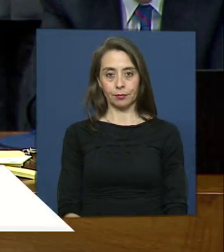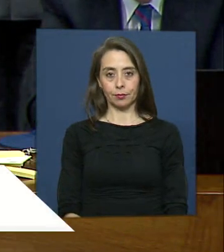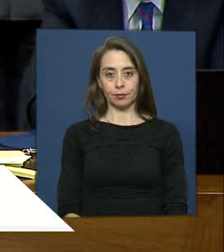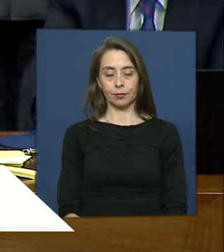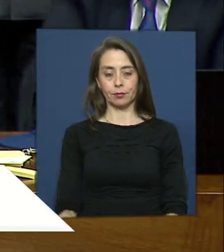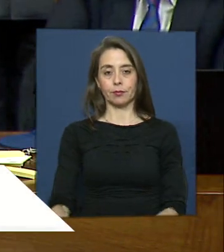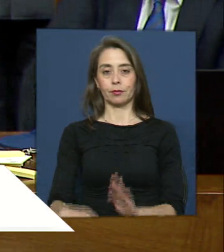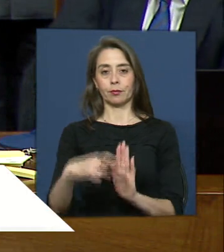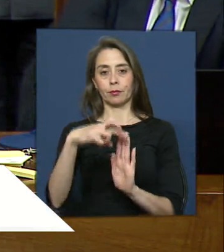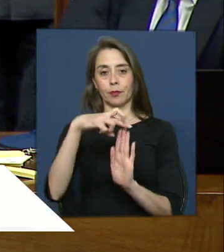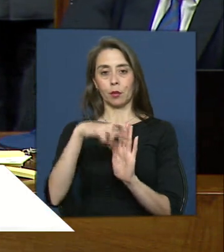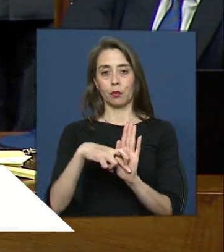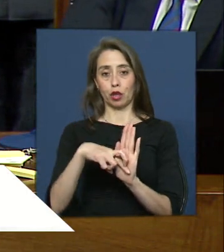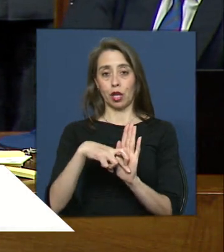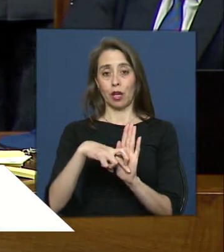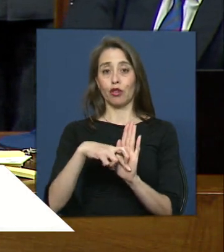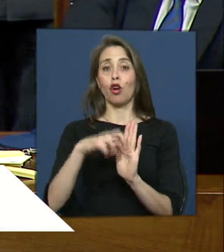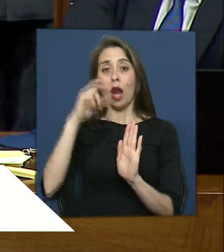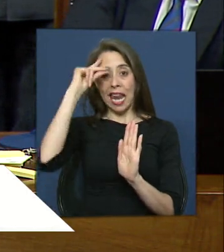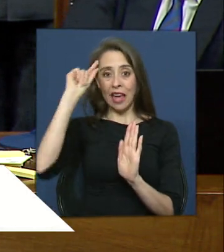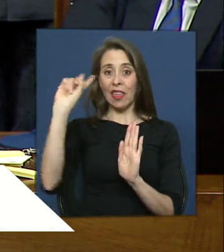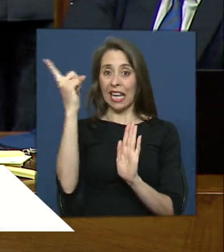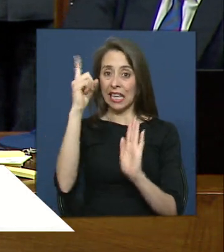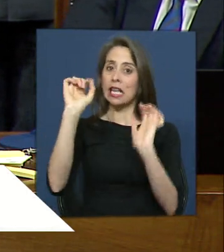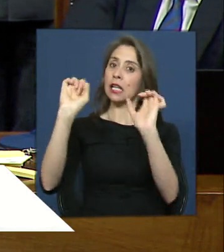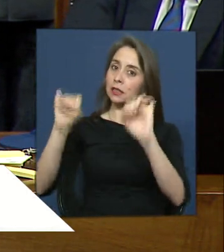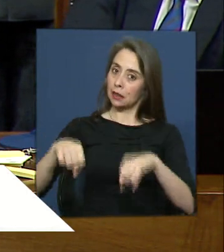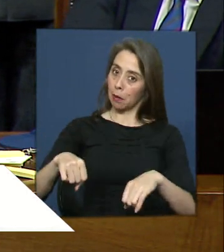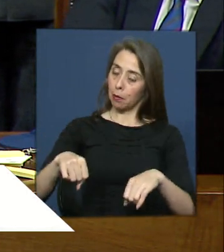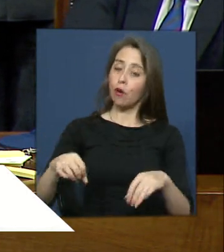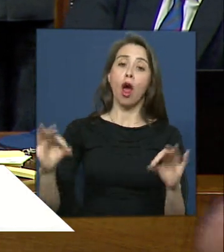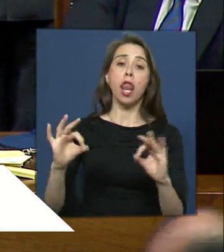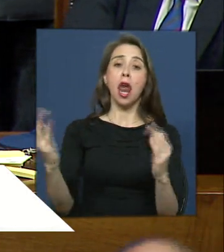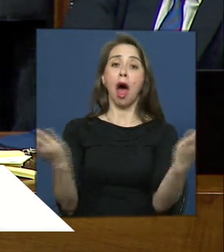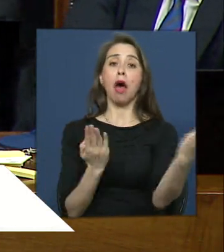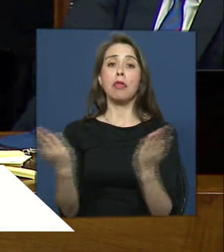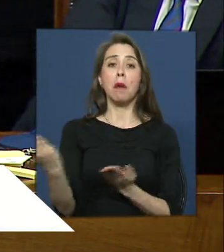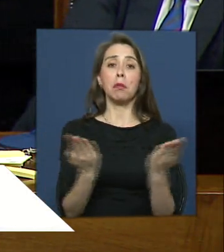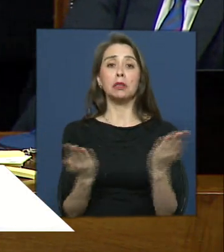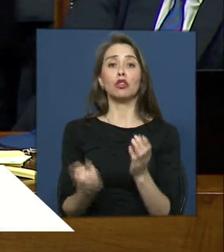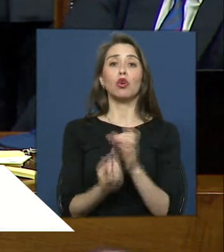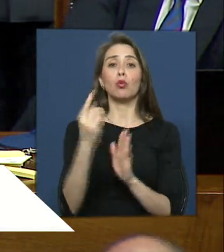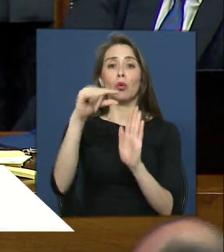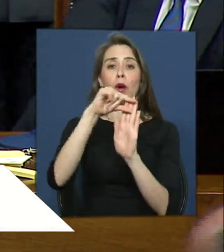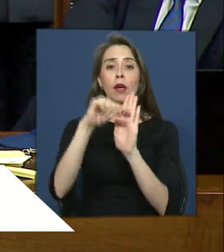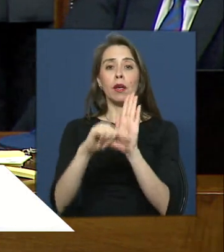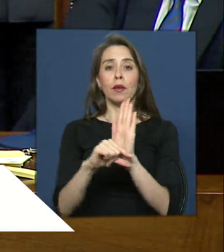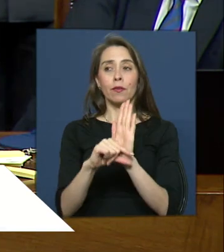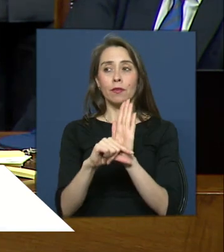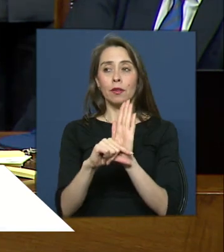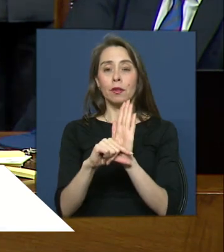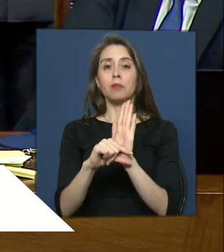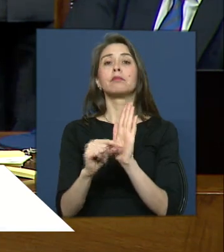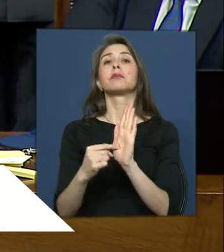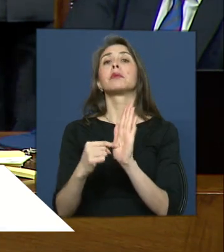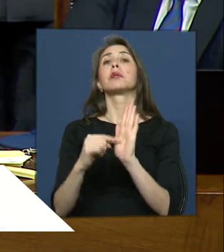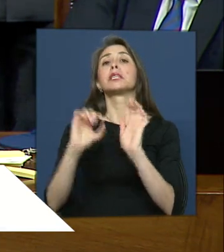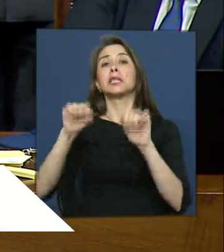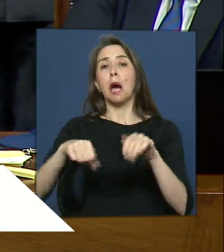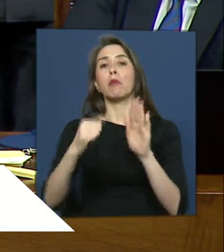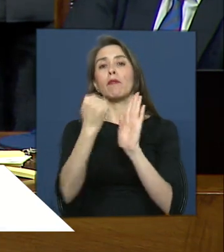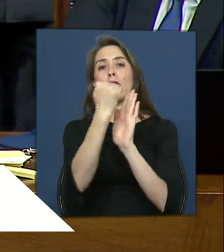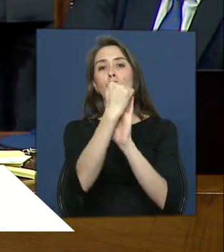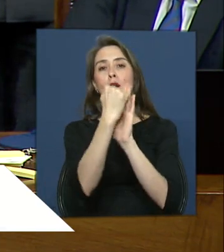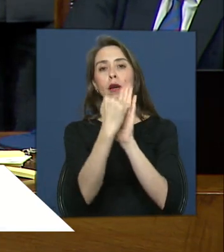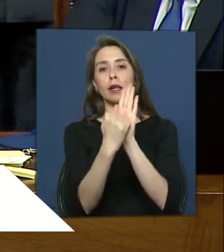Aprobado en general el proyecto de ley. Por no haber sido objeto de indicaciones, el proyecto queda además aprobado en